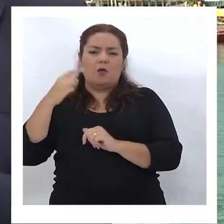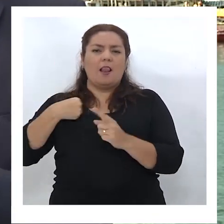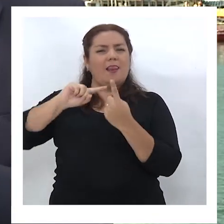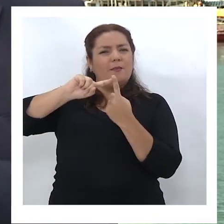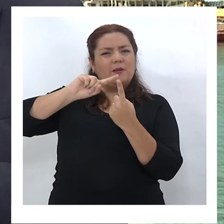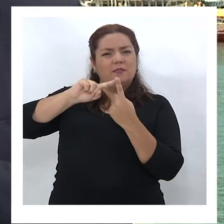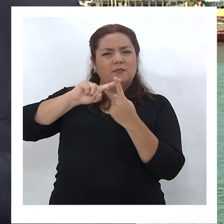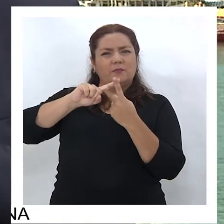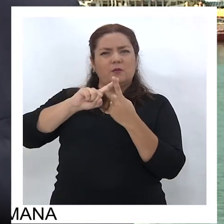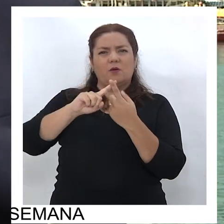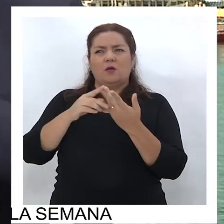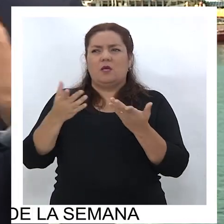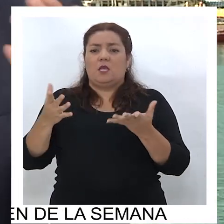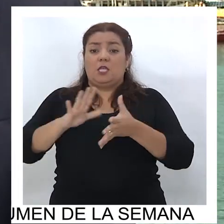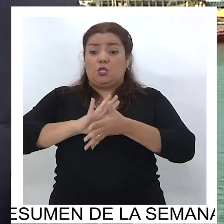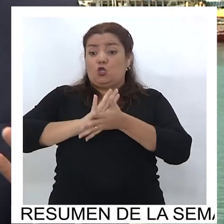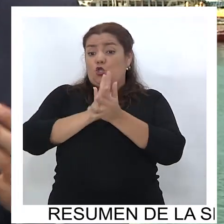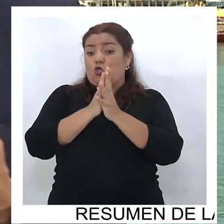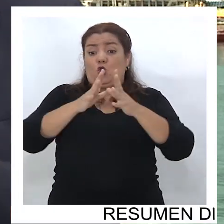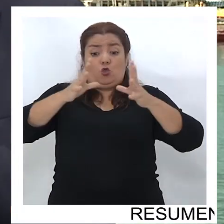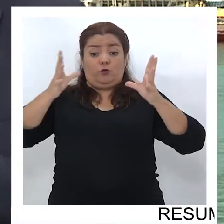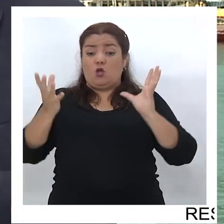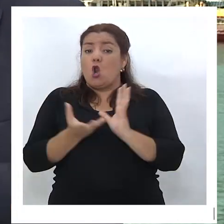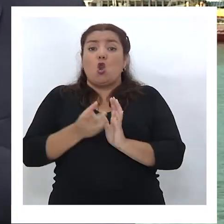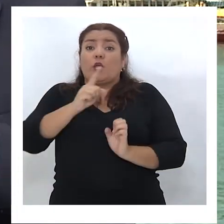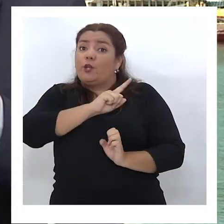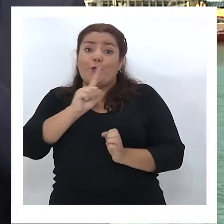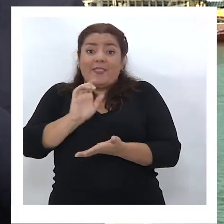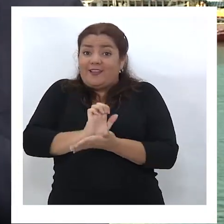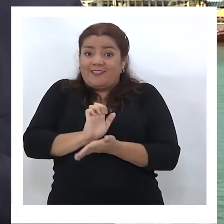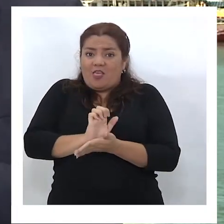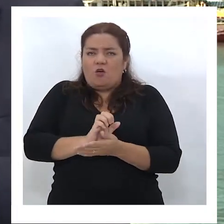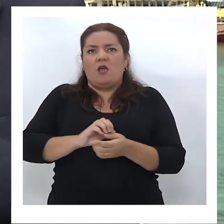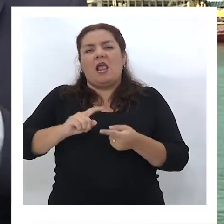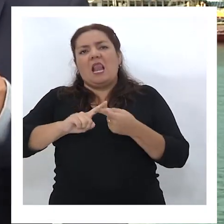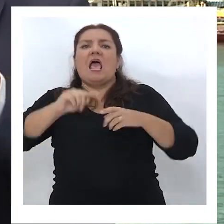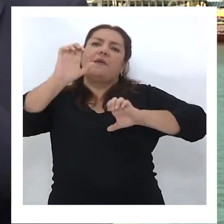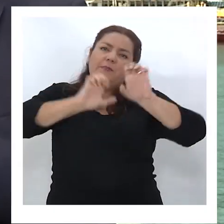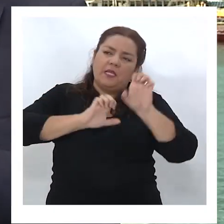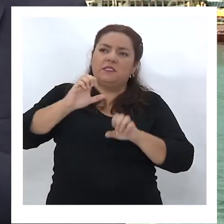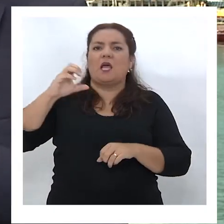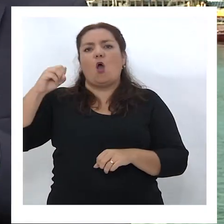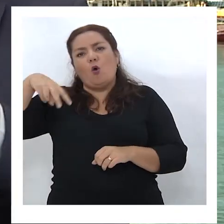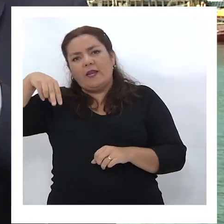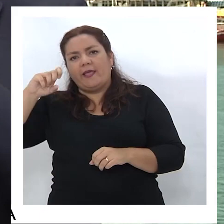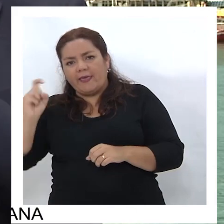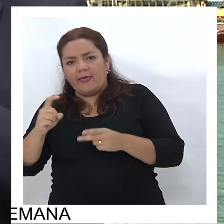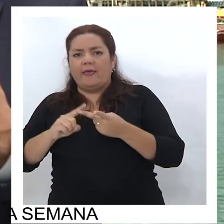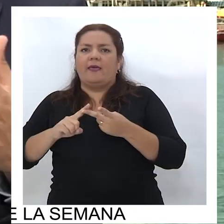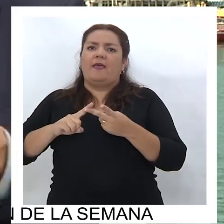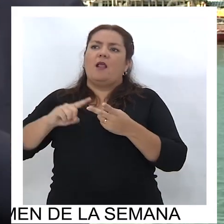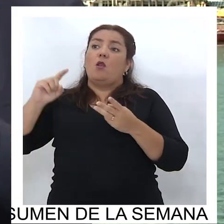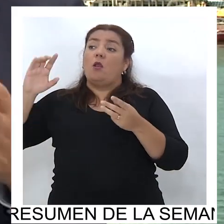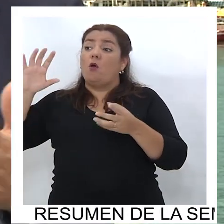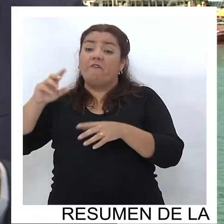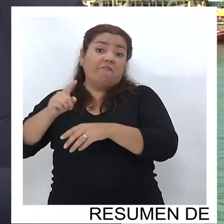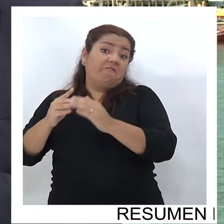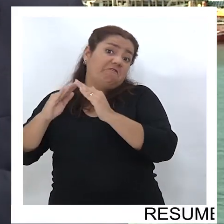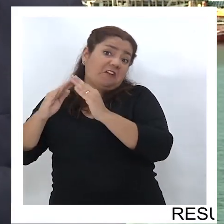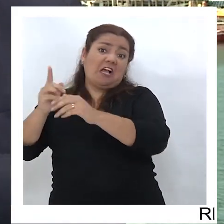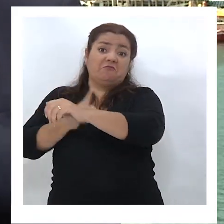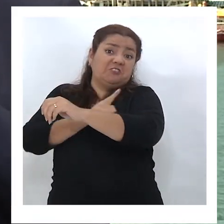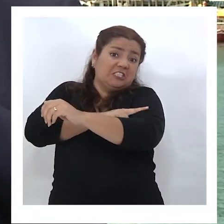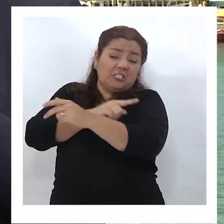no estatal. El mundo no estatal es todo lo que no es Estado, las empresas, las ONG, los ambientalistas, los vecinos, las